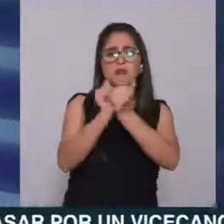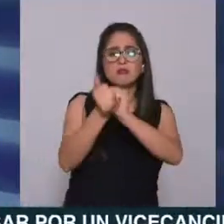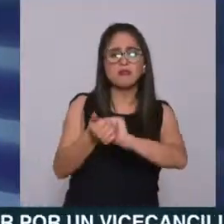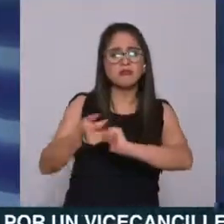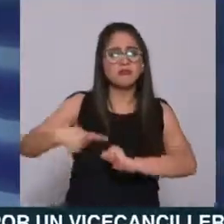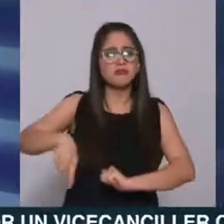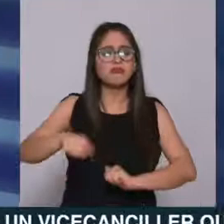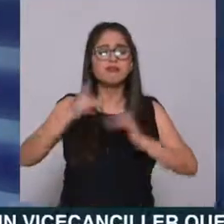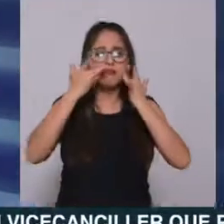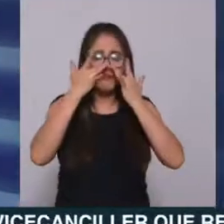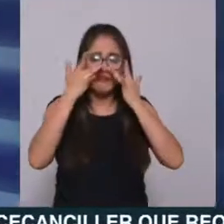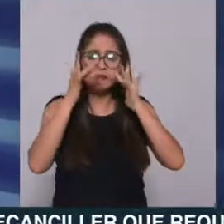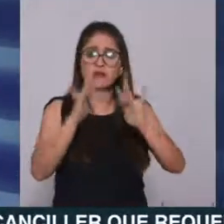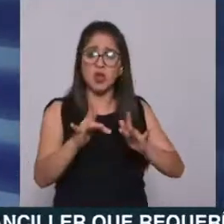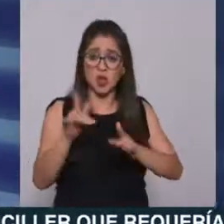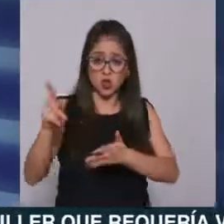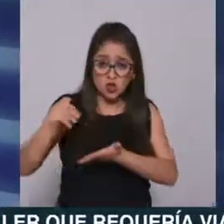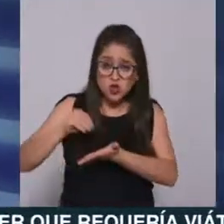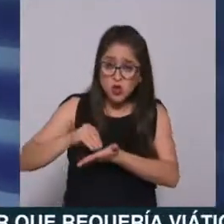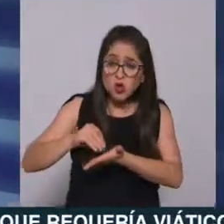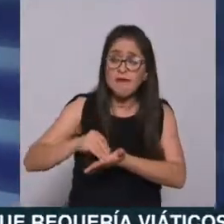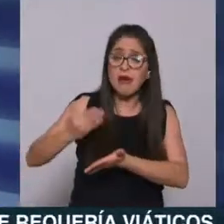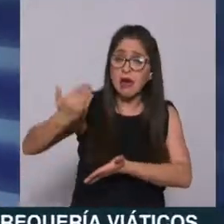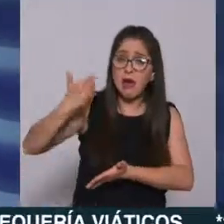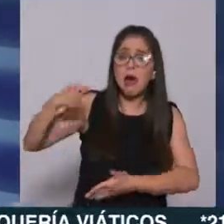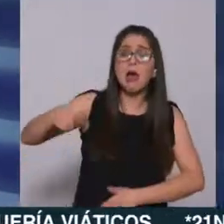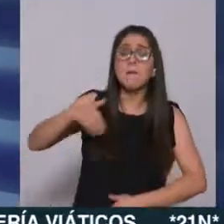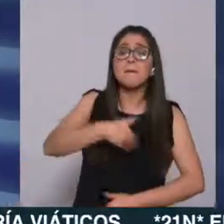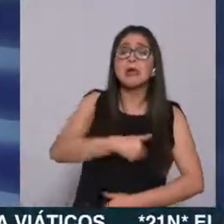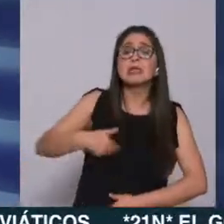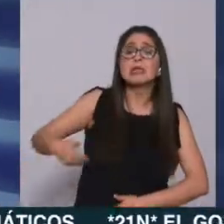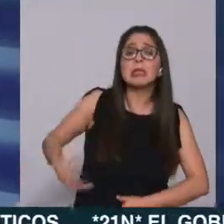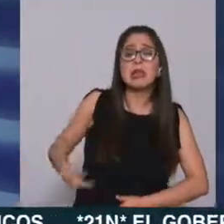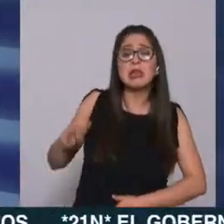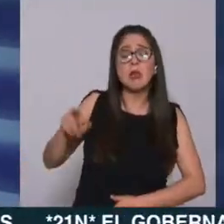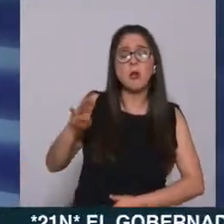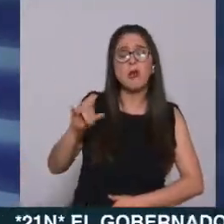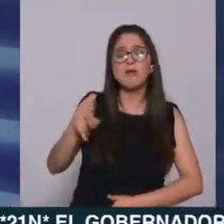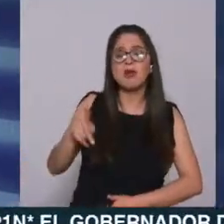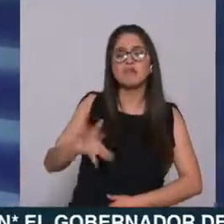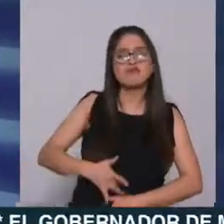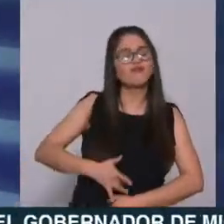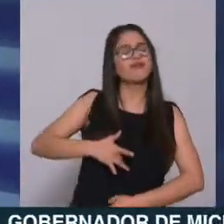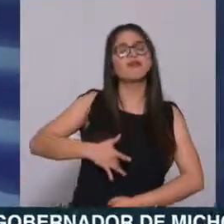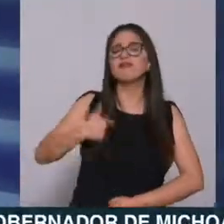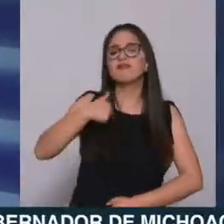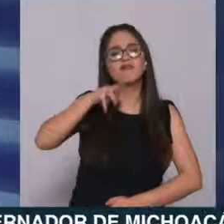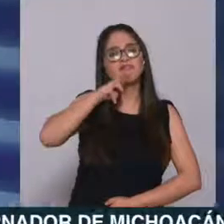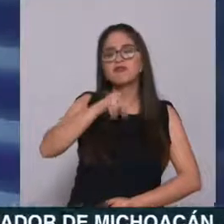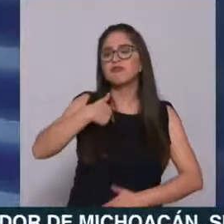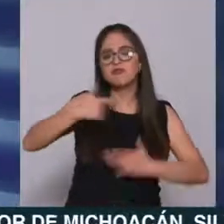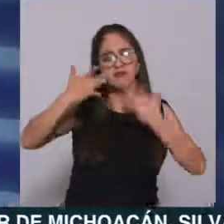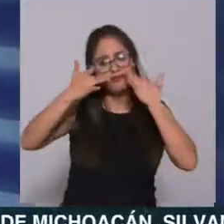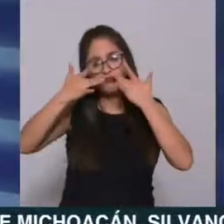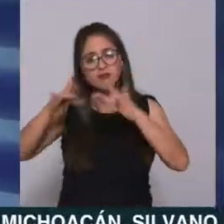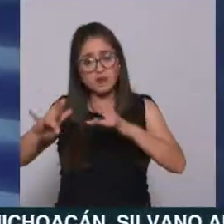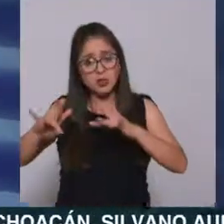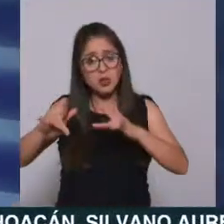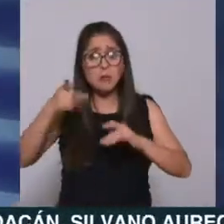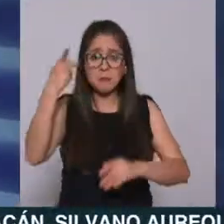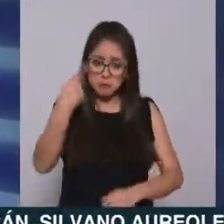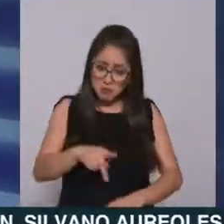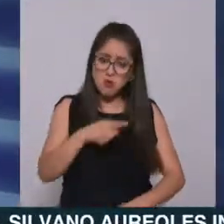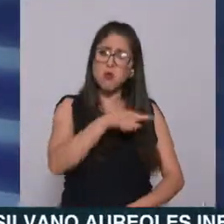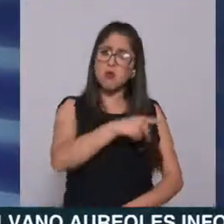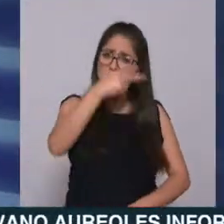renuncia del entonces presidente de Bolivia, y pues que lógicamente México volteara y tendiera la mano